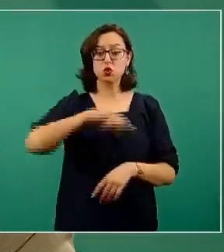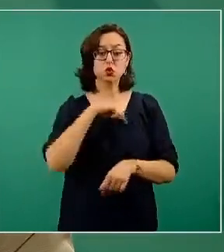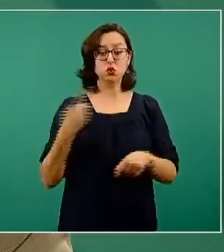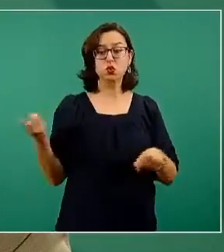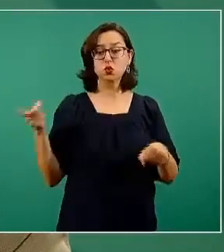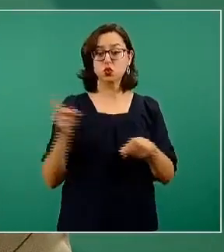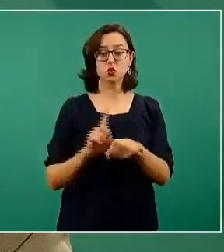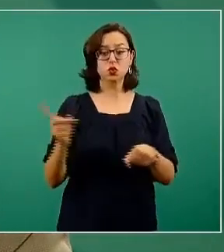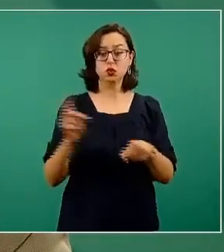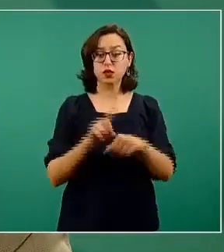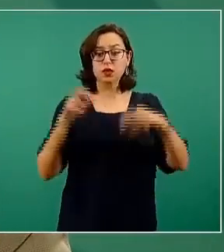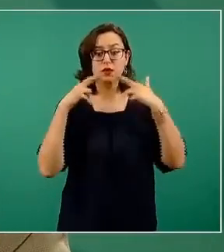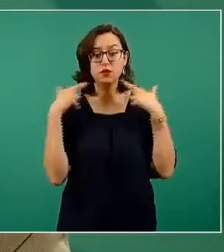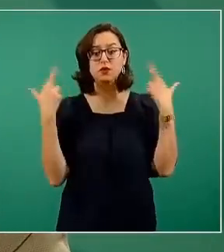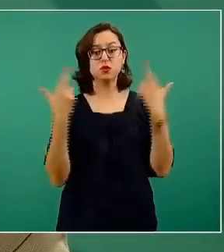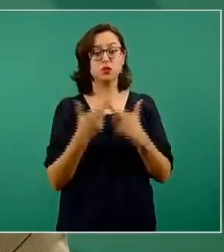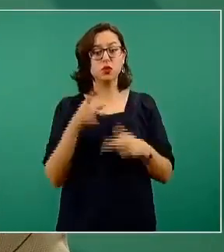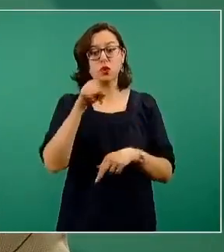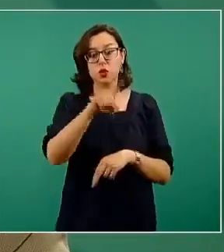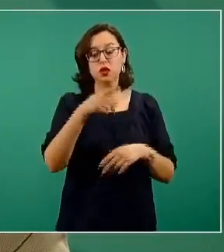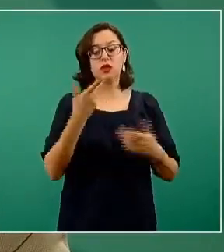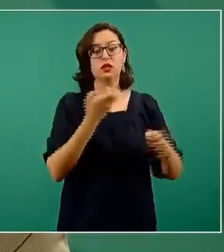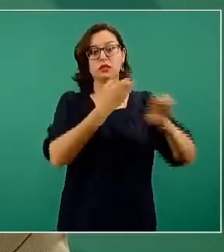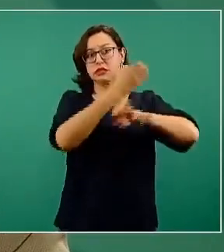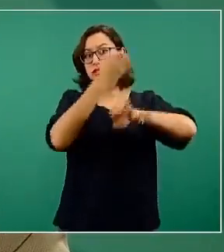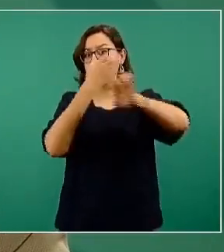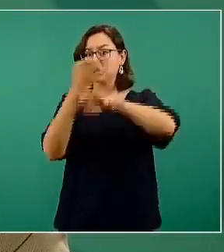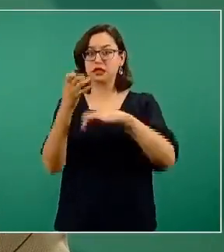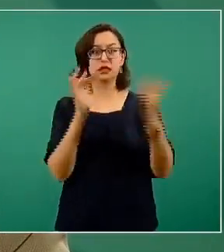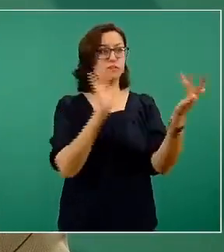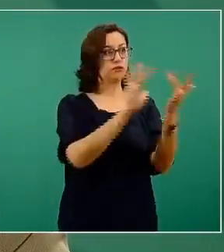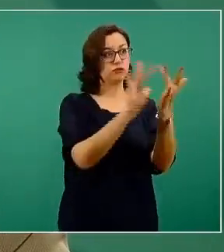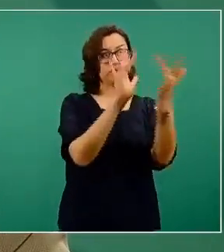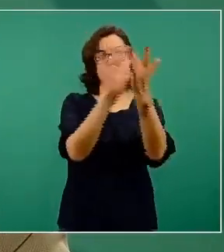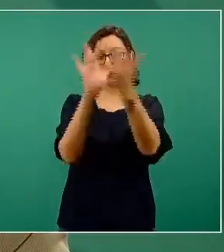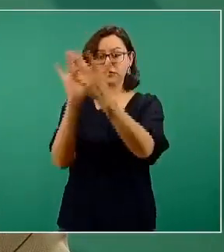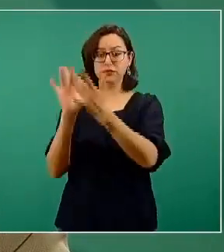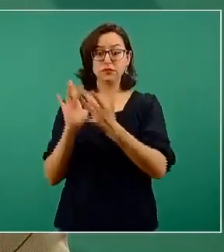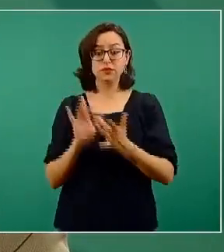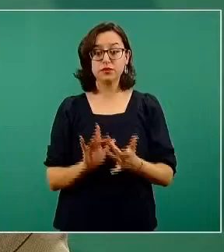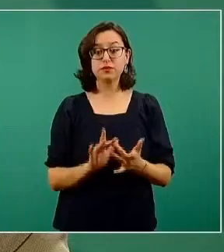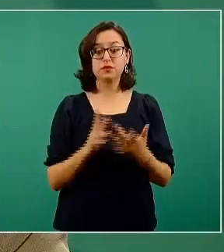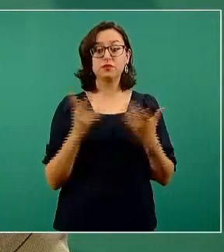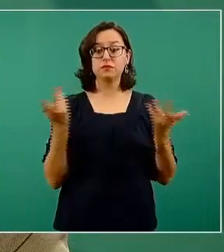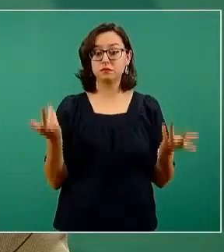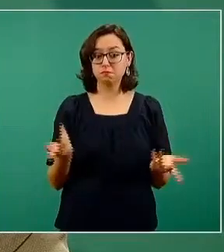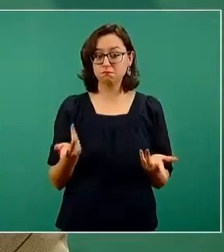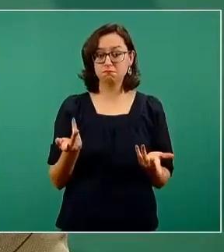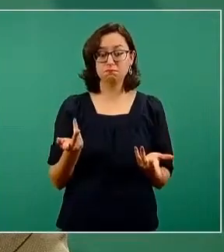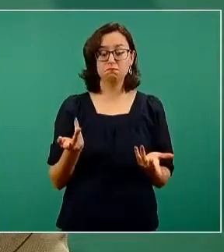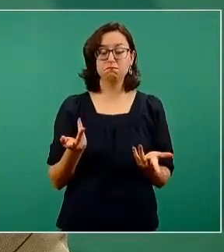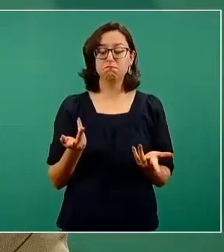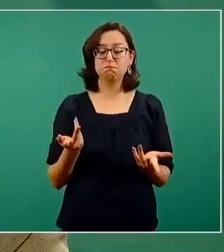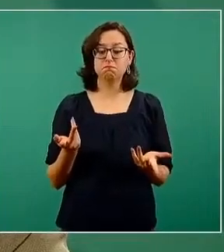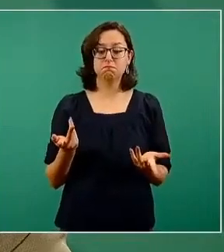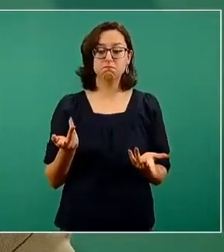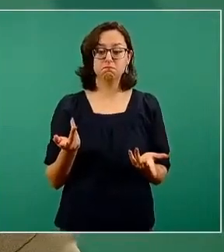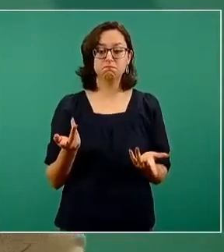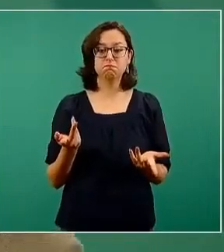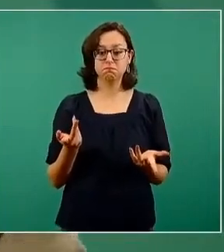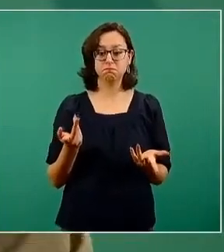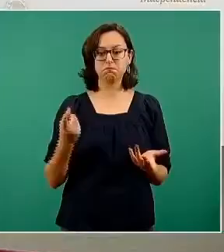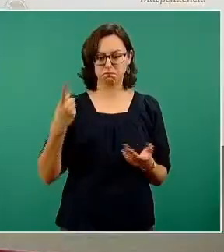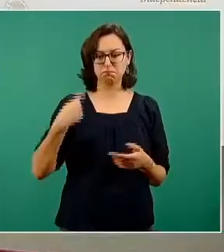con los delegados estatales de la estrategia. Y una de las cosas que